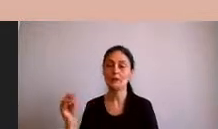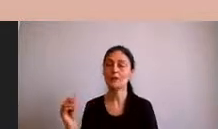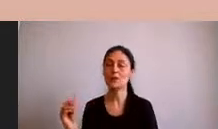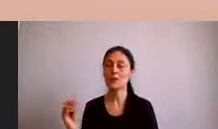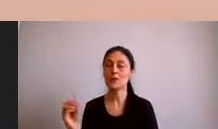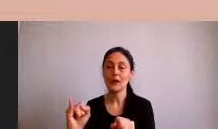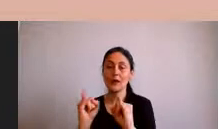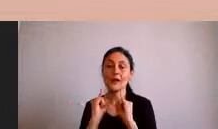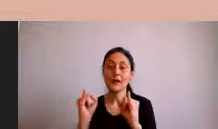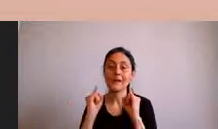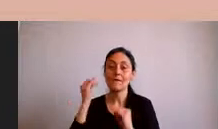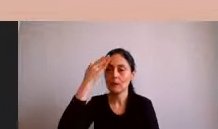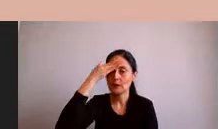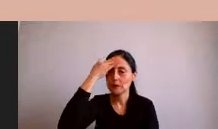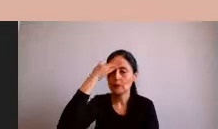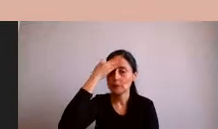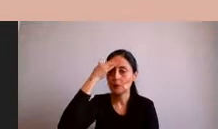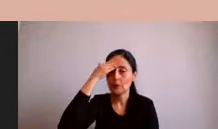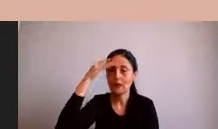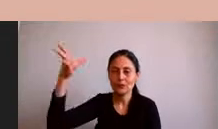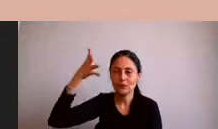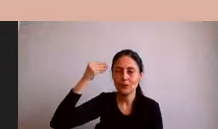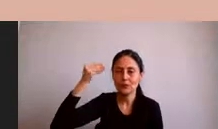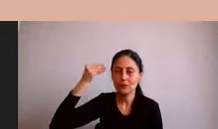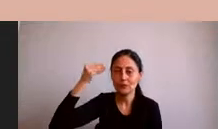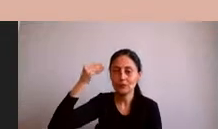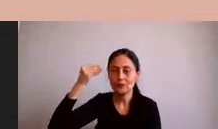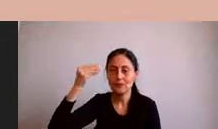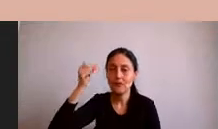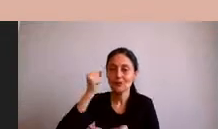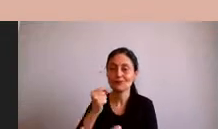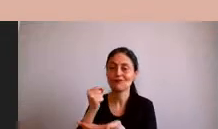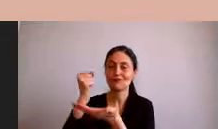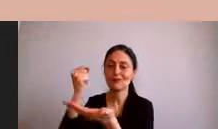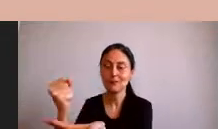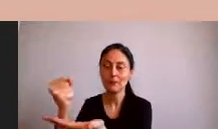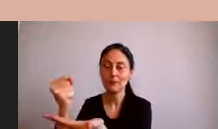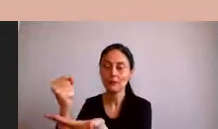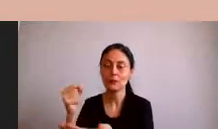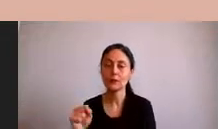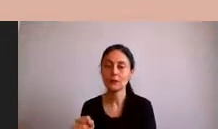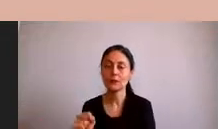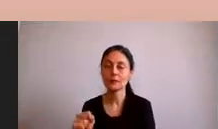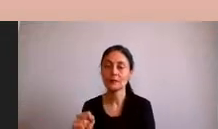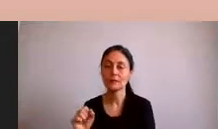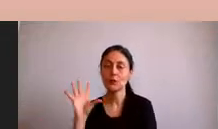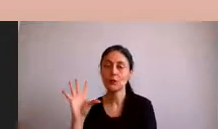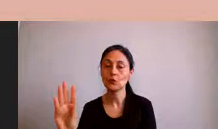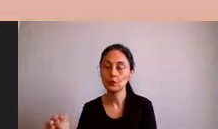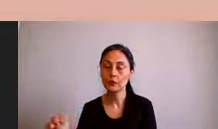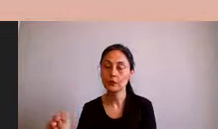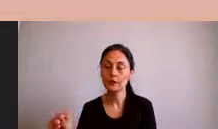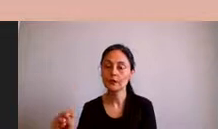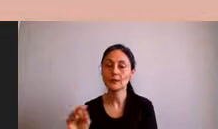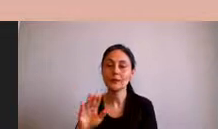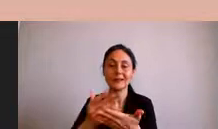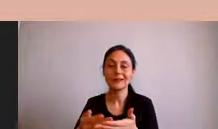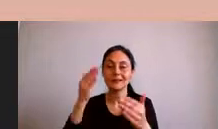todo también si tomamos en cuenta que el presupuesto asignado a salud mental es bien poquito, es